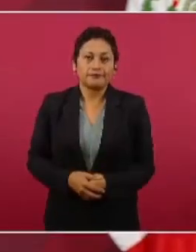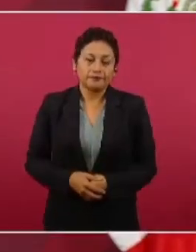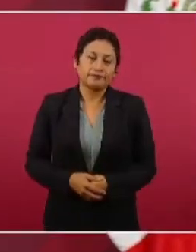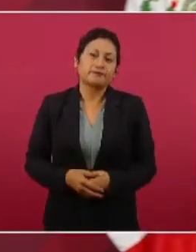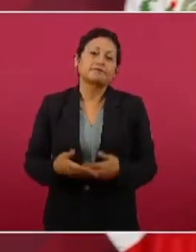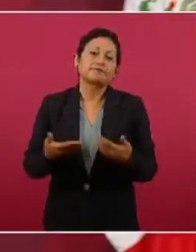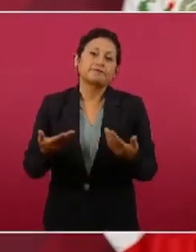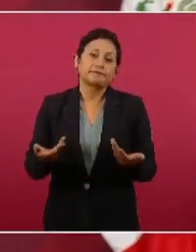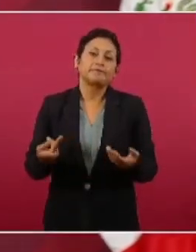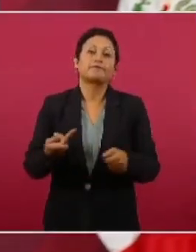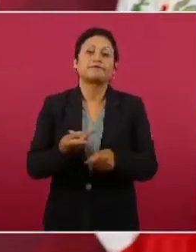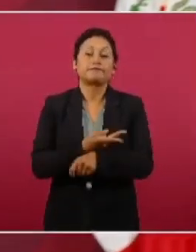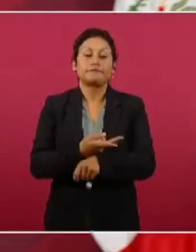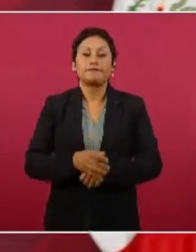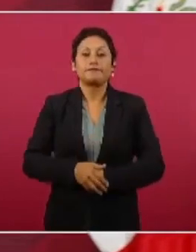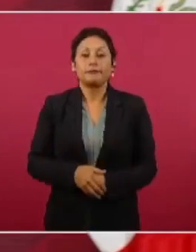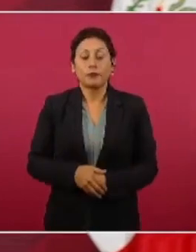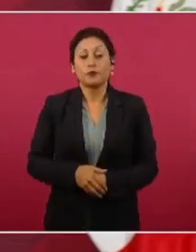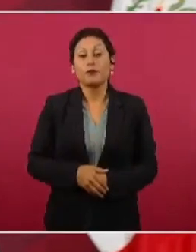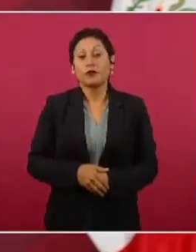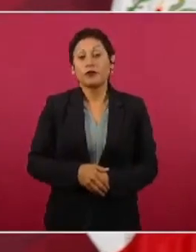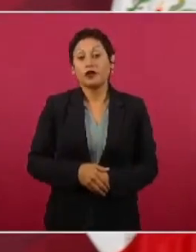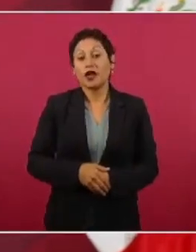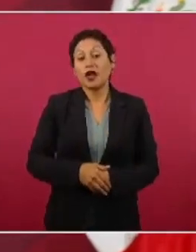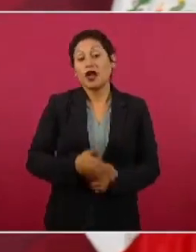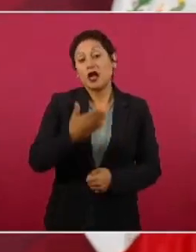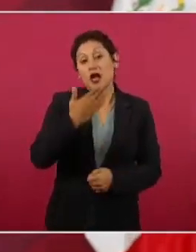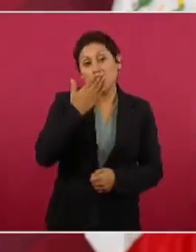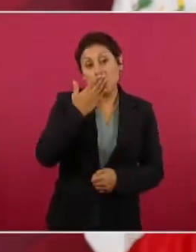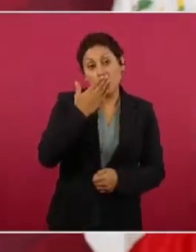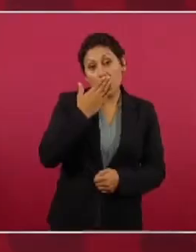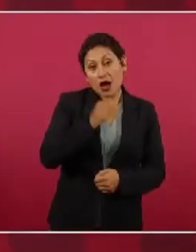Sonora a San Juan de Ulúa,